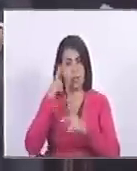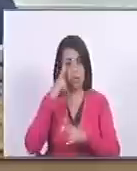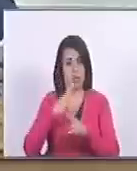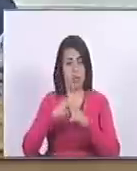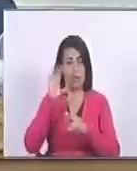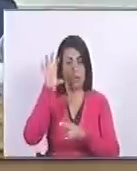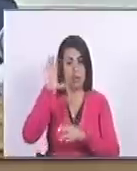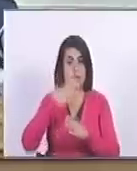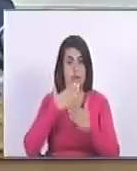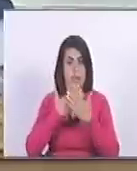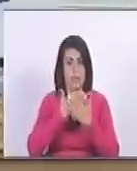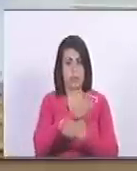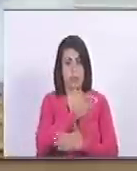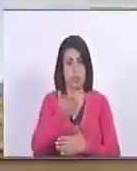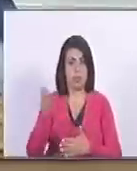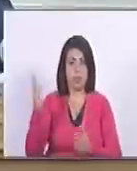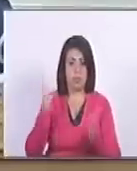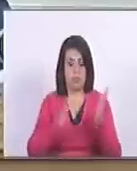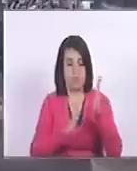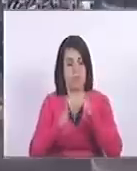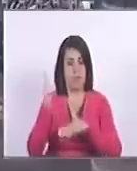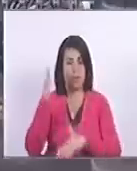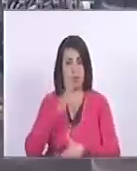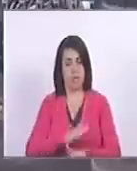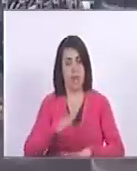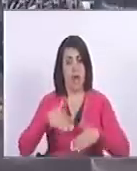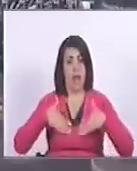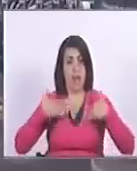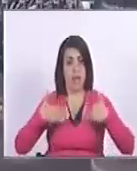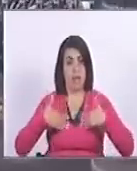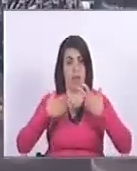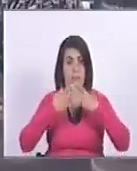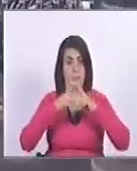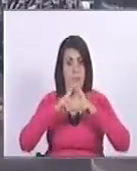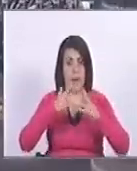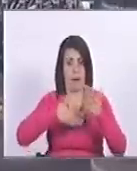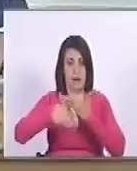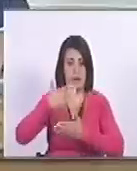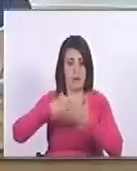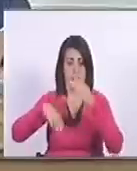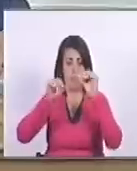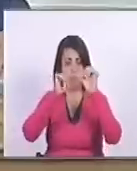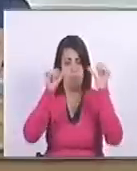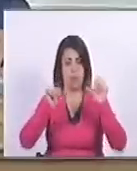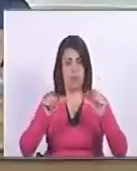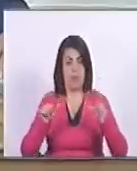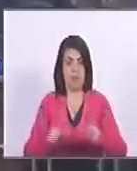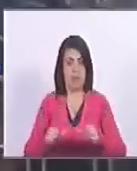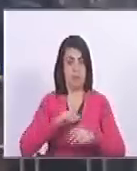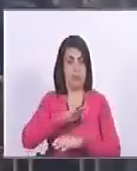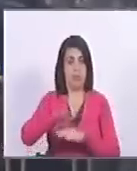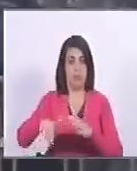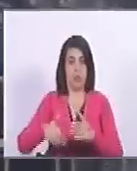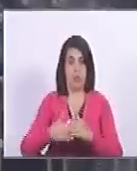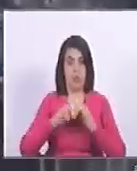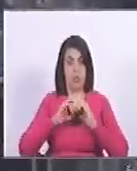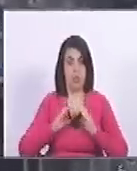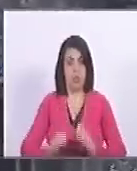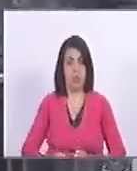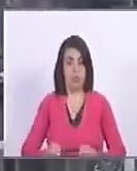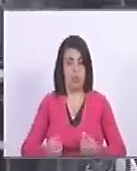estar aquí y gracias por traer alegría, paz, armonía y arte a las almas de todas y de